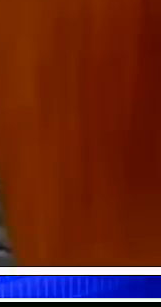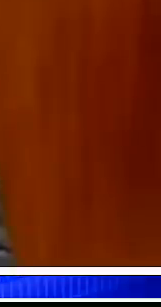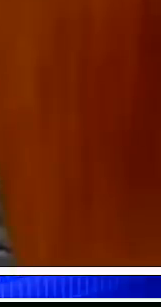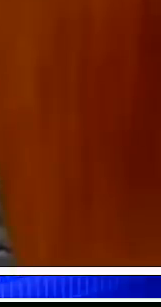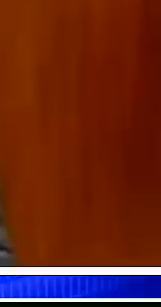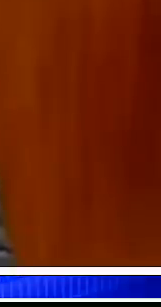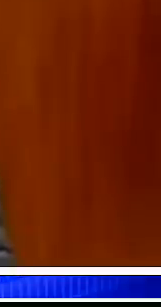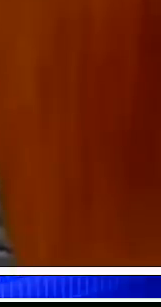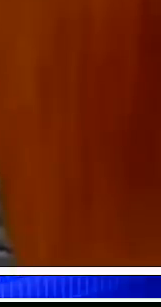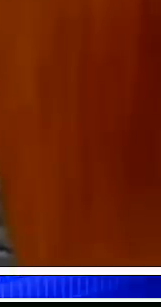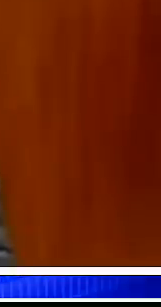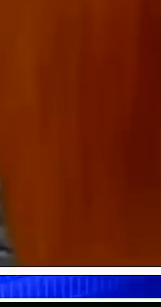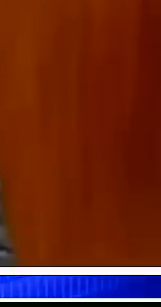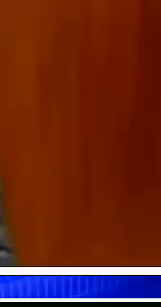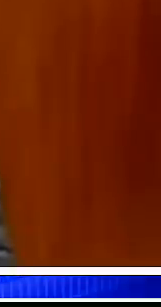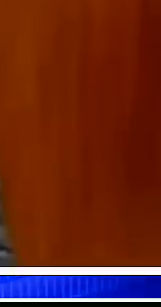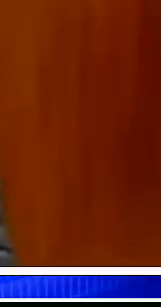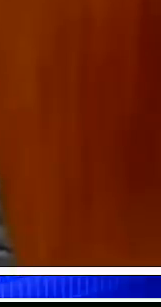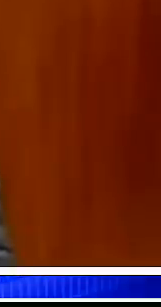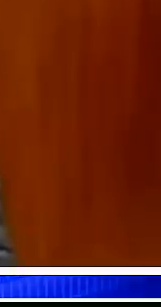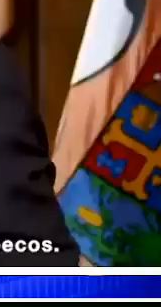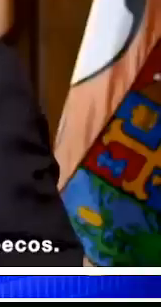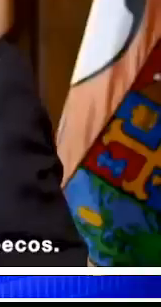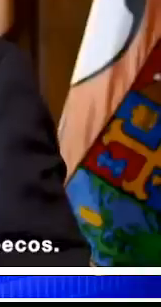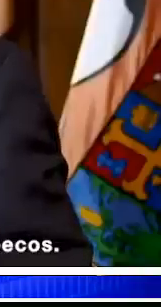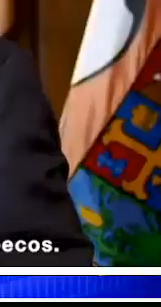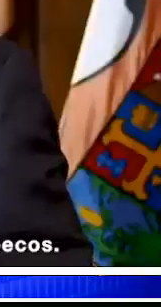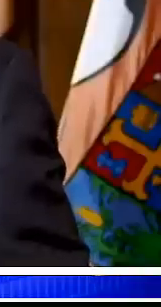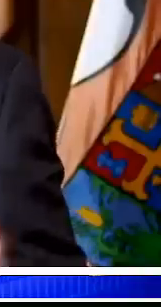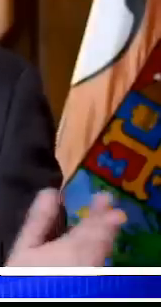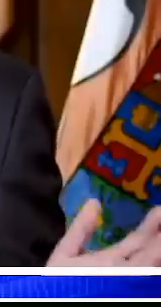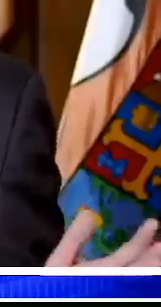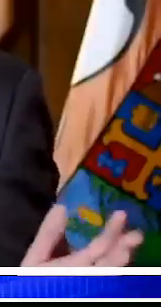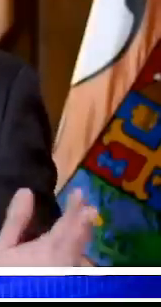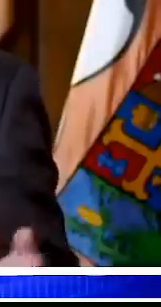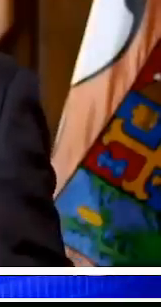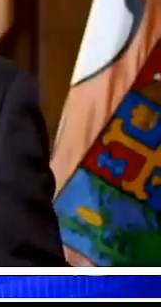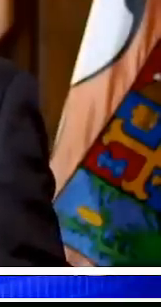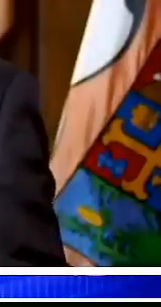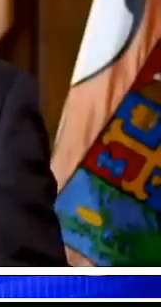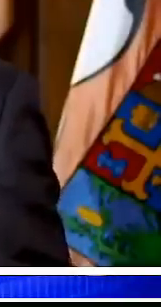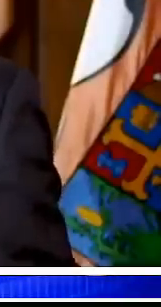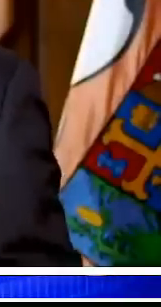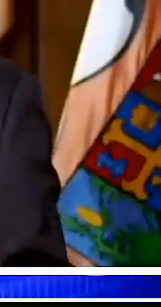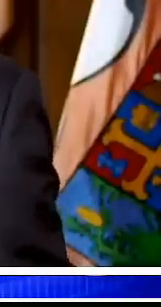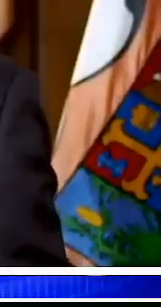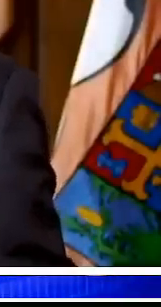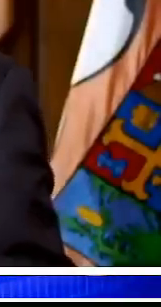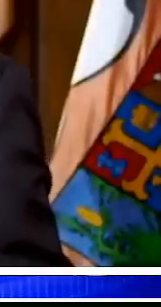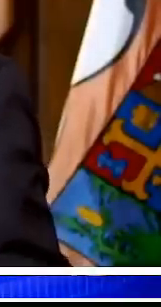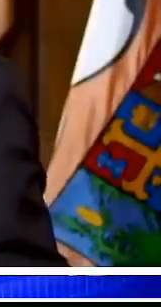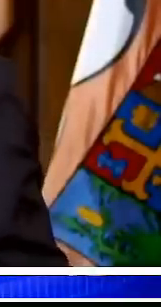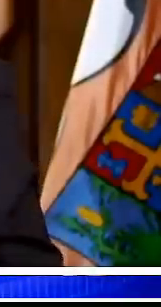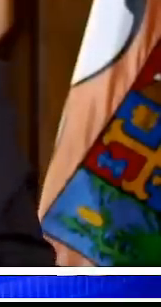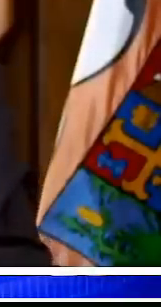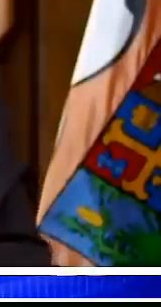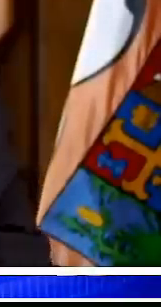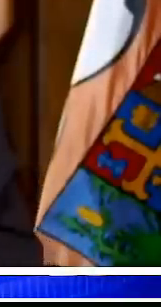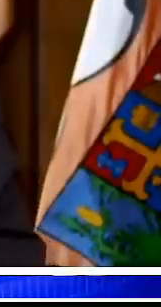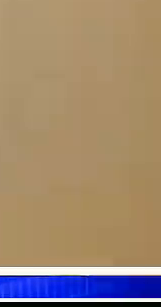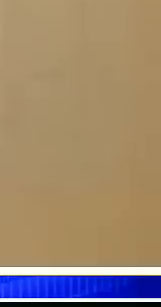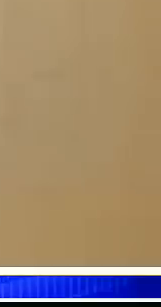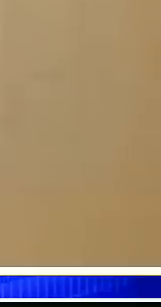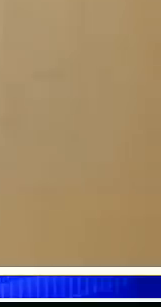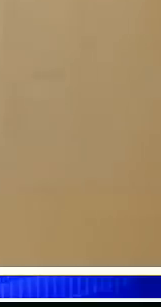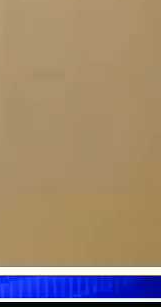con de vaca y sobre todo donde se encuentra en estos momentos bien amigos yo con eso termino les agradezco que me hayan acompañado en